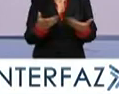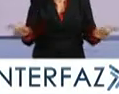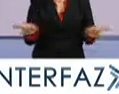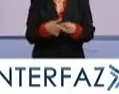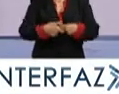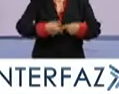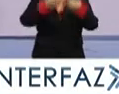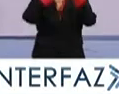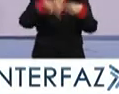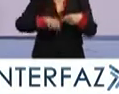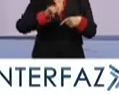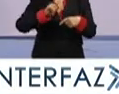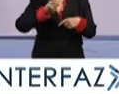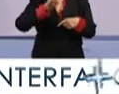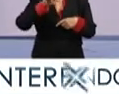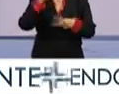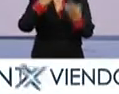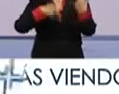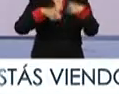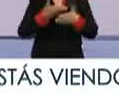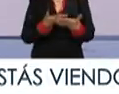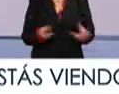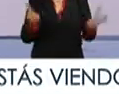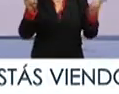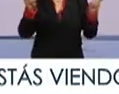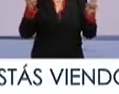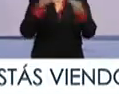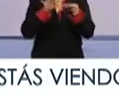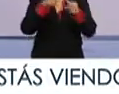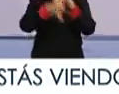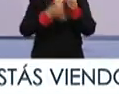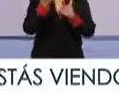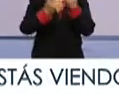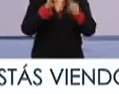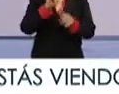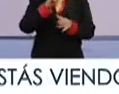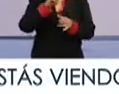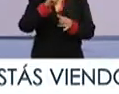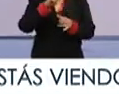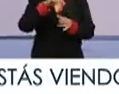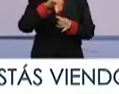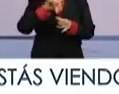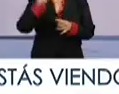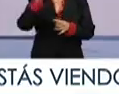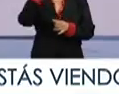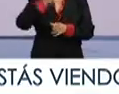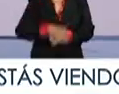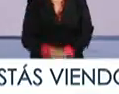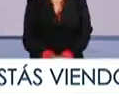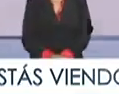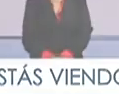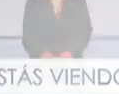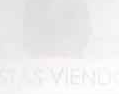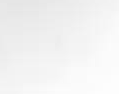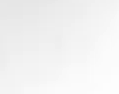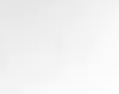una breve pausa aquí en Interfaz, pero al regresar, ahora sí todos los detalles de los Juegos Panamericanos Universitarios.